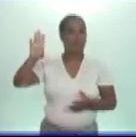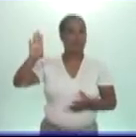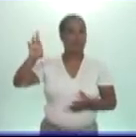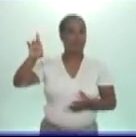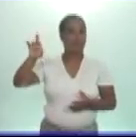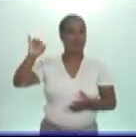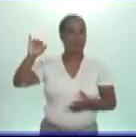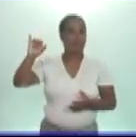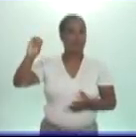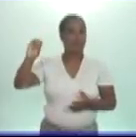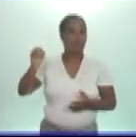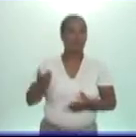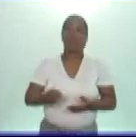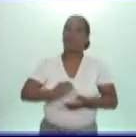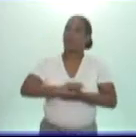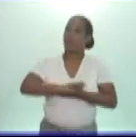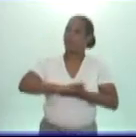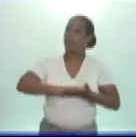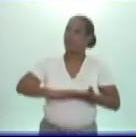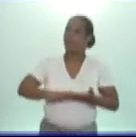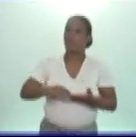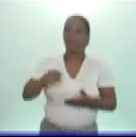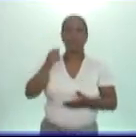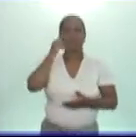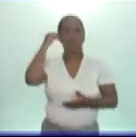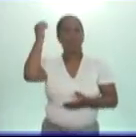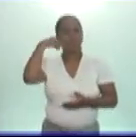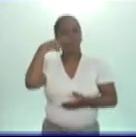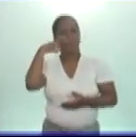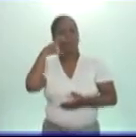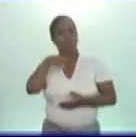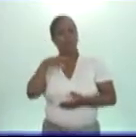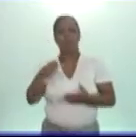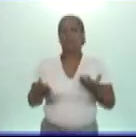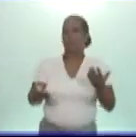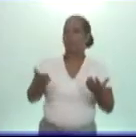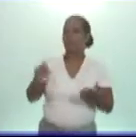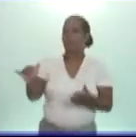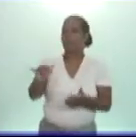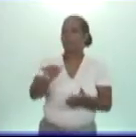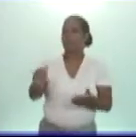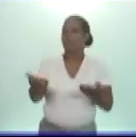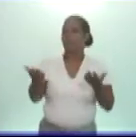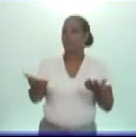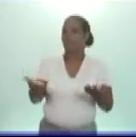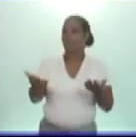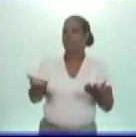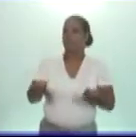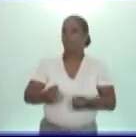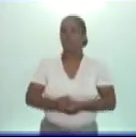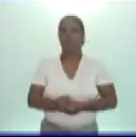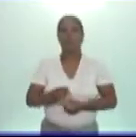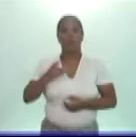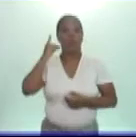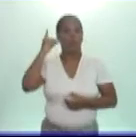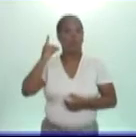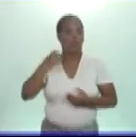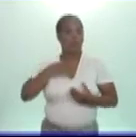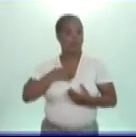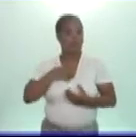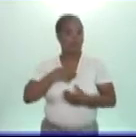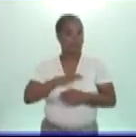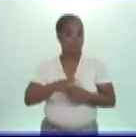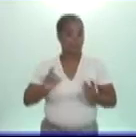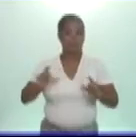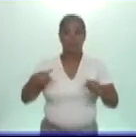está en el platillo de la izquierda es igual al peso que está en el platillo de la derecha. Con los datos que tengo, ¿cuál es